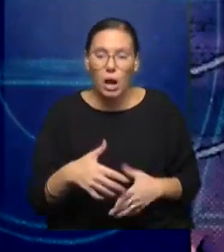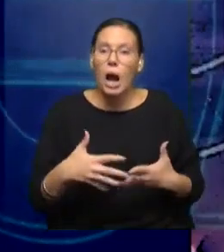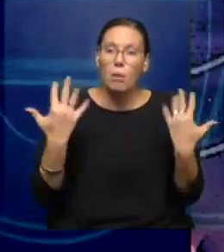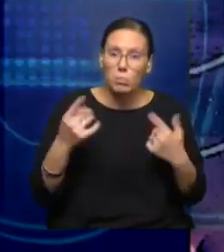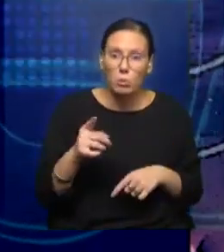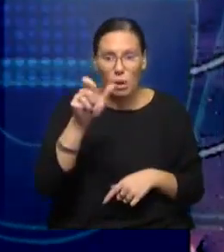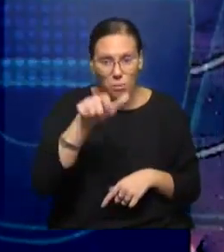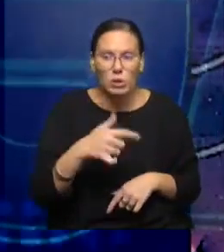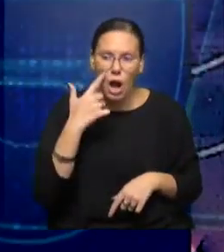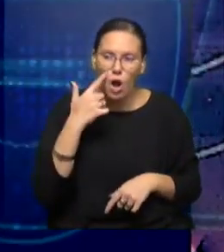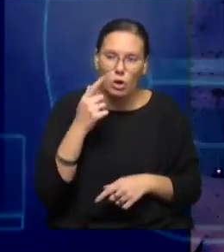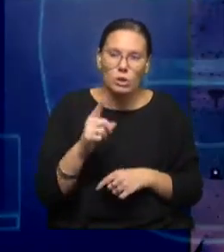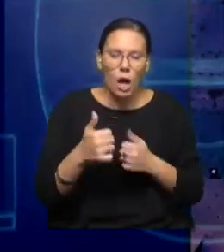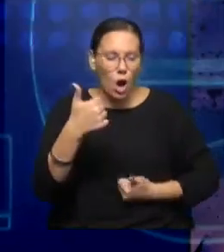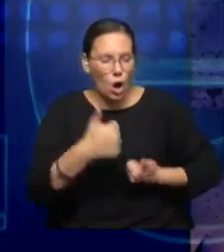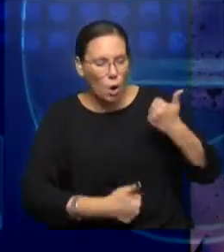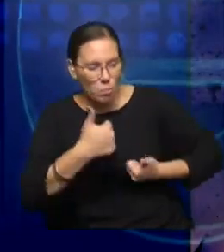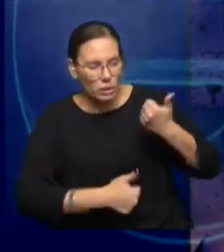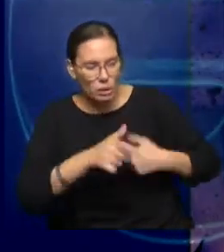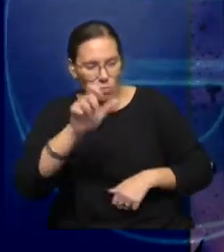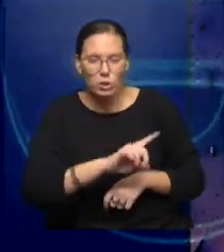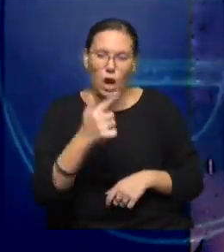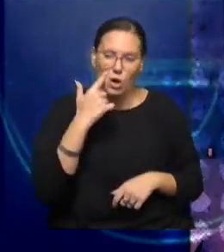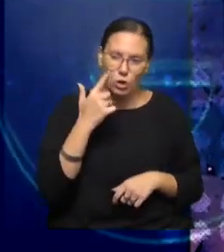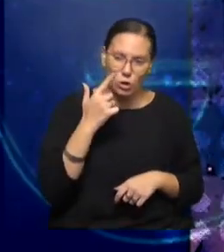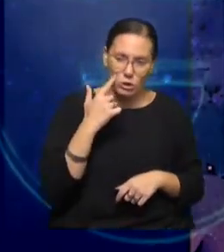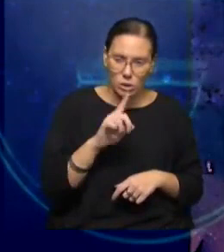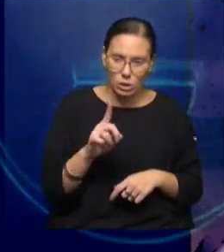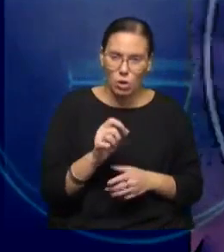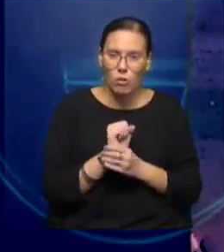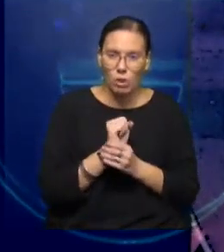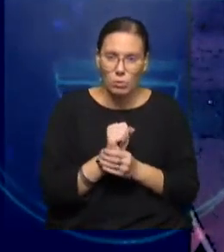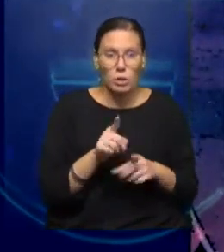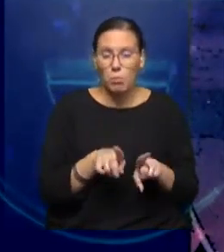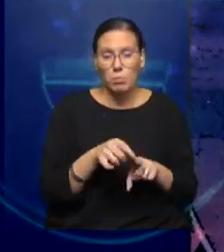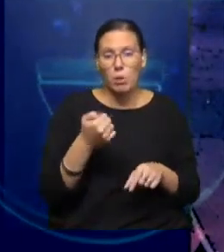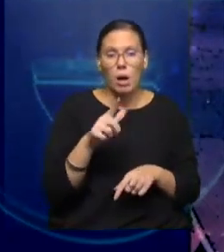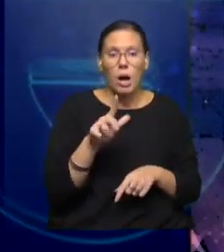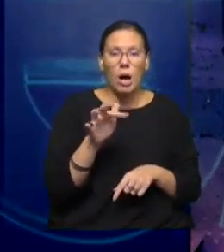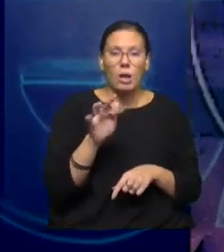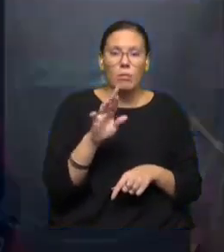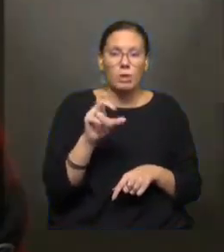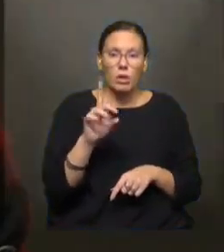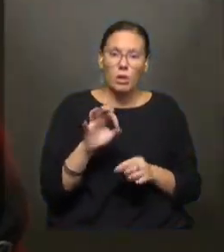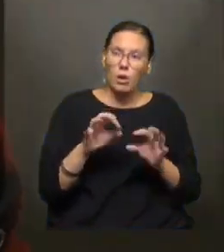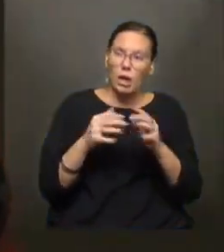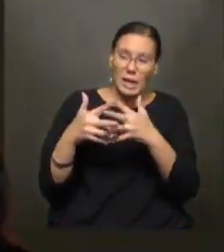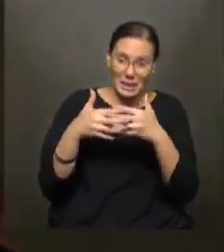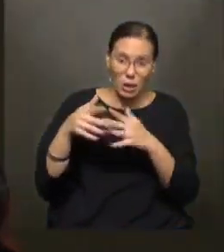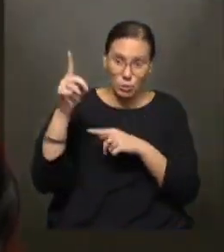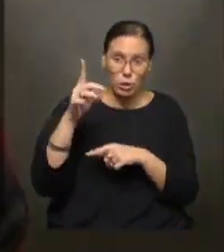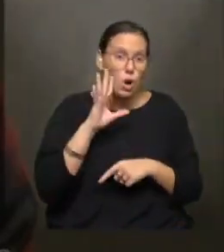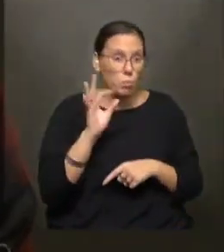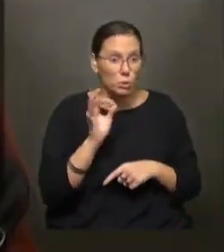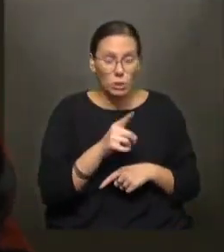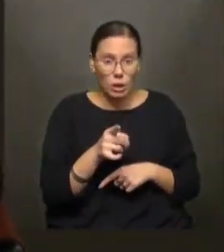a un consagrado de competir contra un desconocido un cómo lo era Alfredo En aquel momento en Estados Unidos le dieron